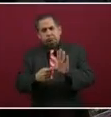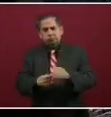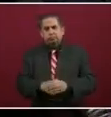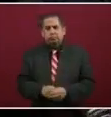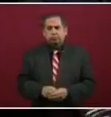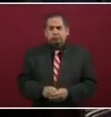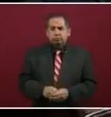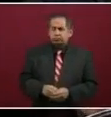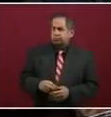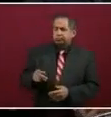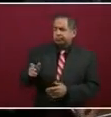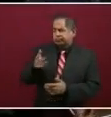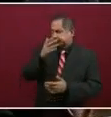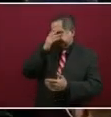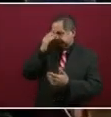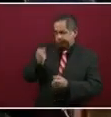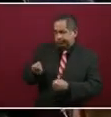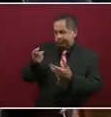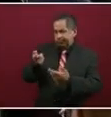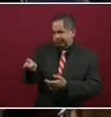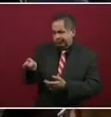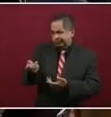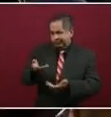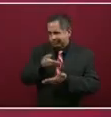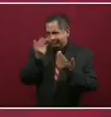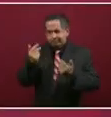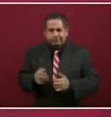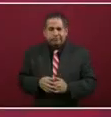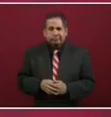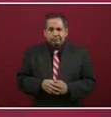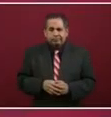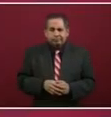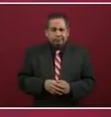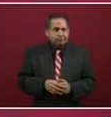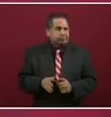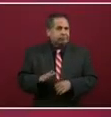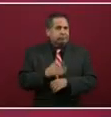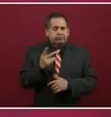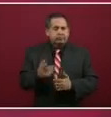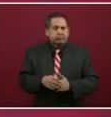No sabemos exactamente porque estamos